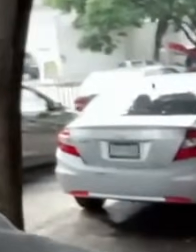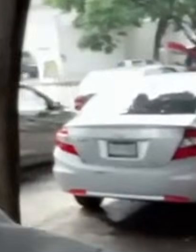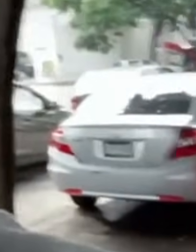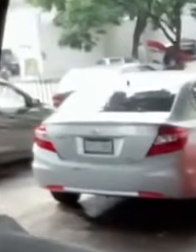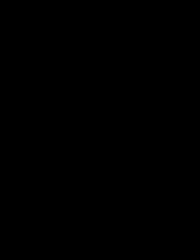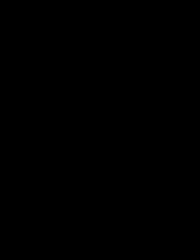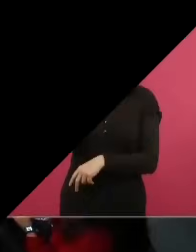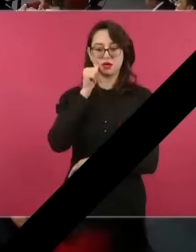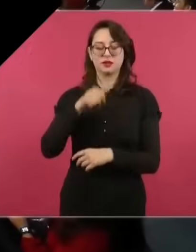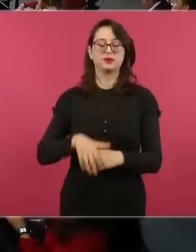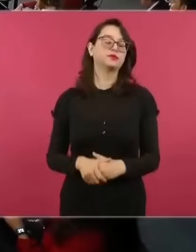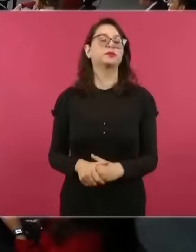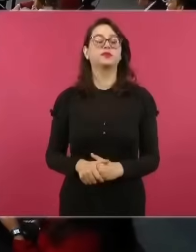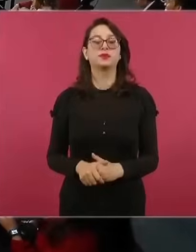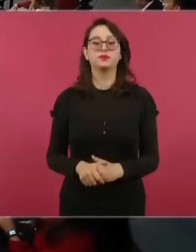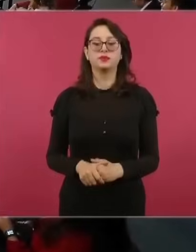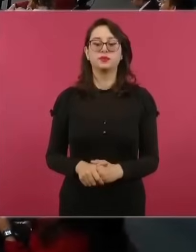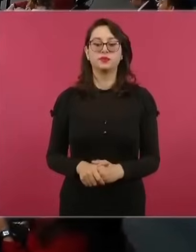tiene un 63%,